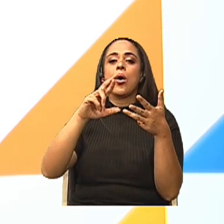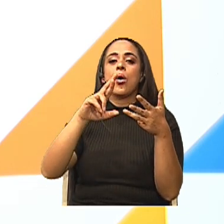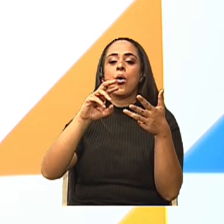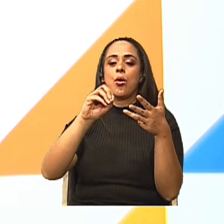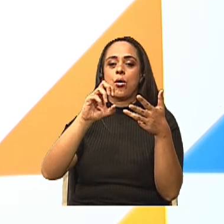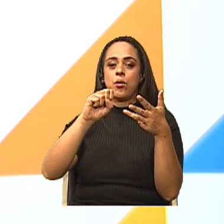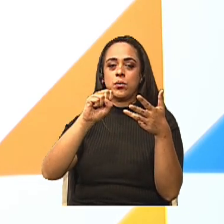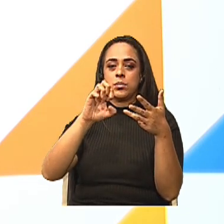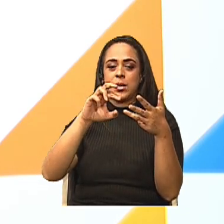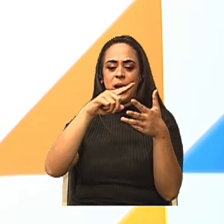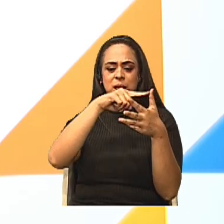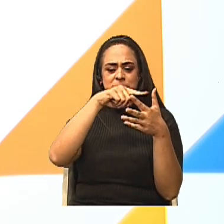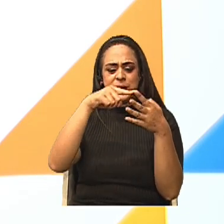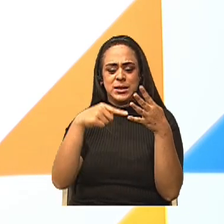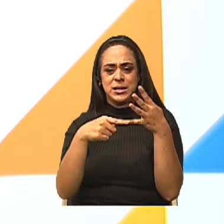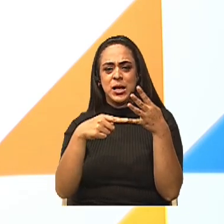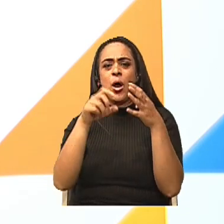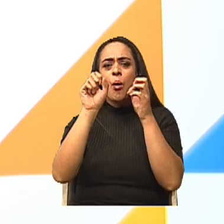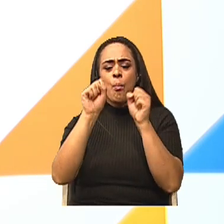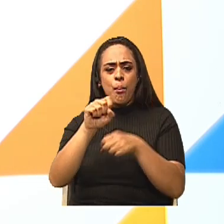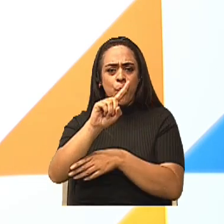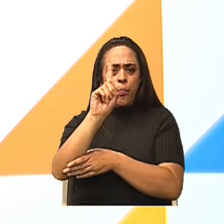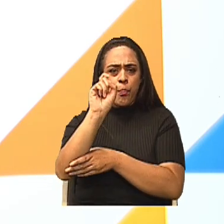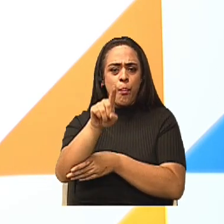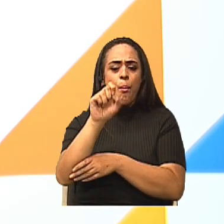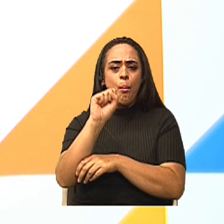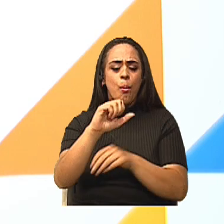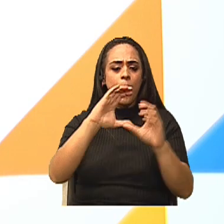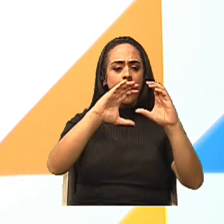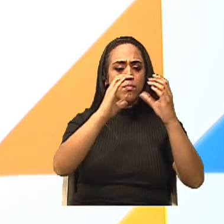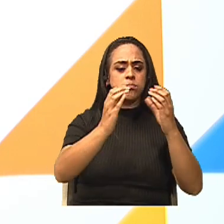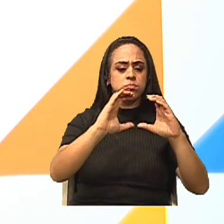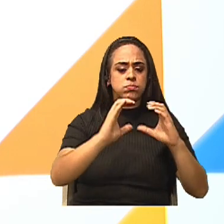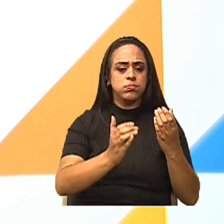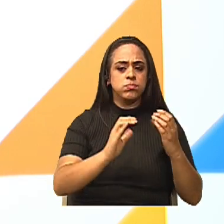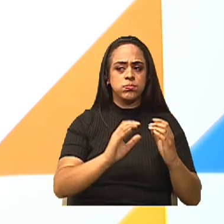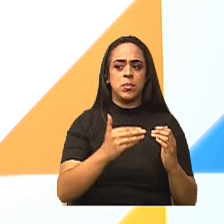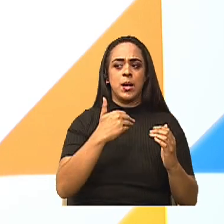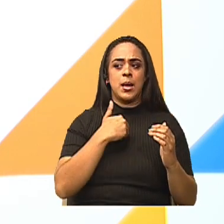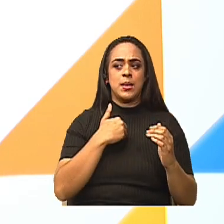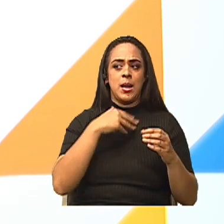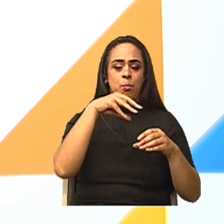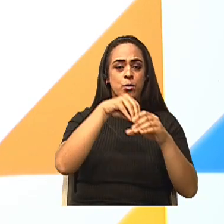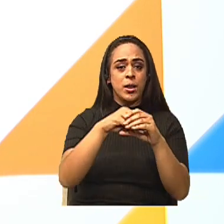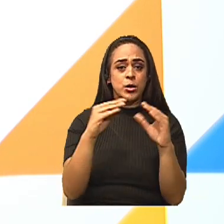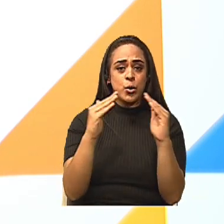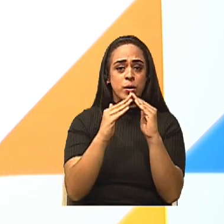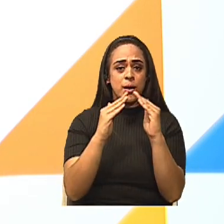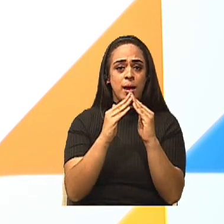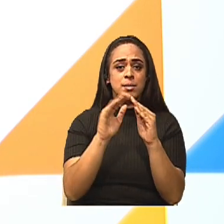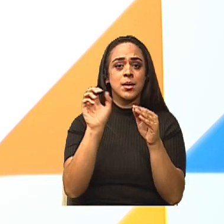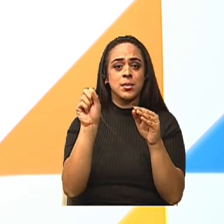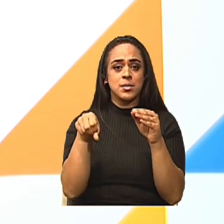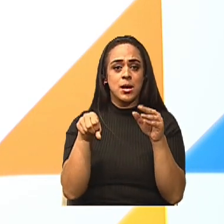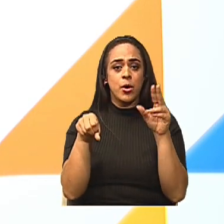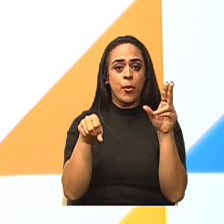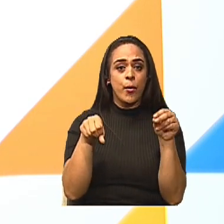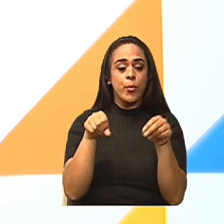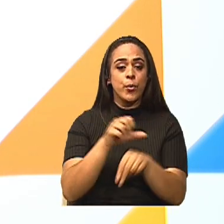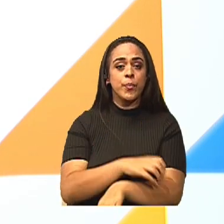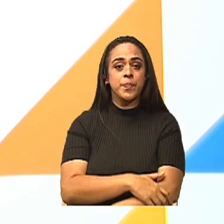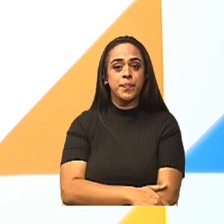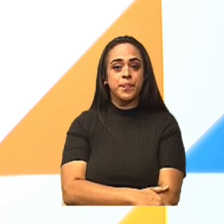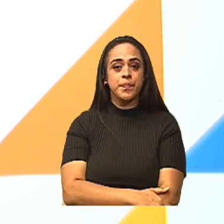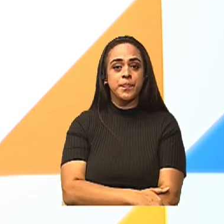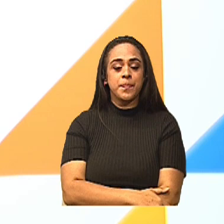en casa, ¿puedo yo clasificar los materiales que tenemos en la casa? ¿Sí o no?